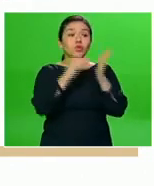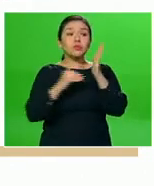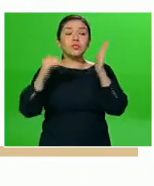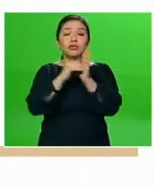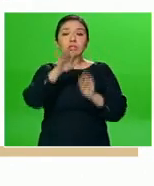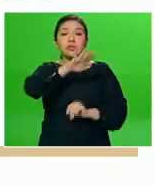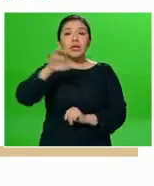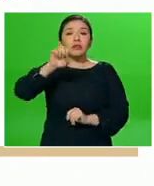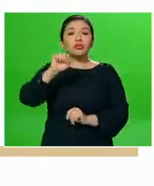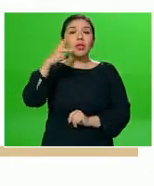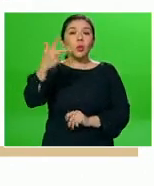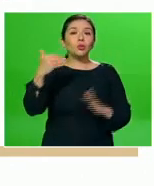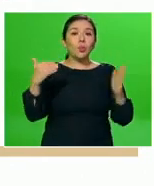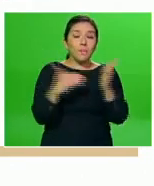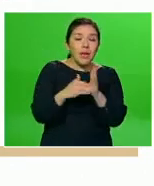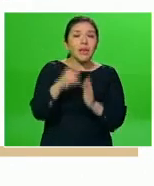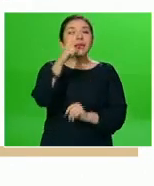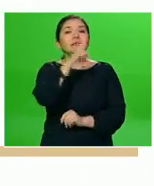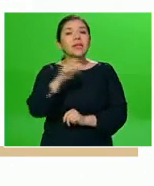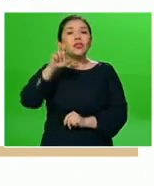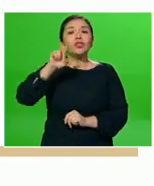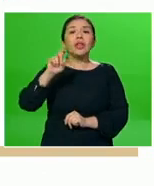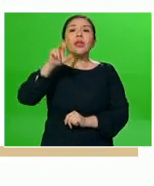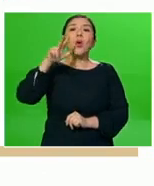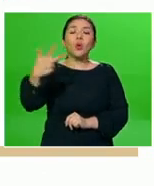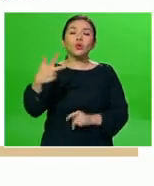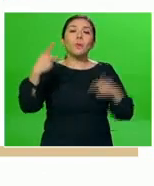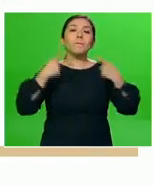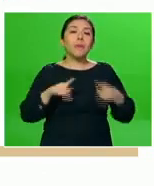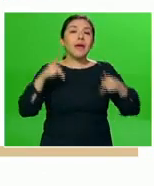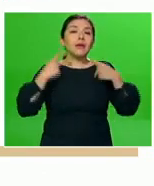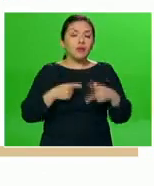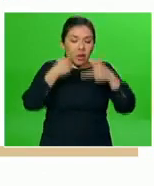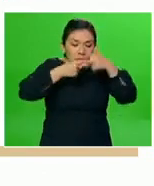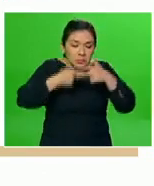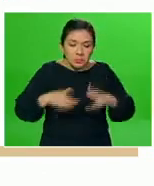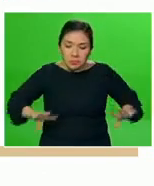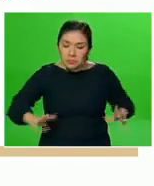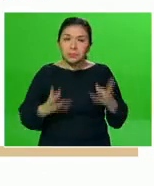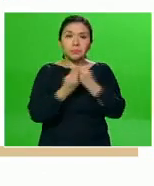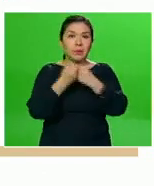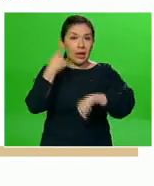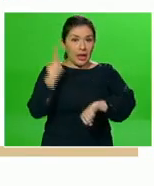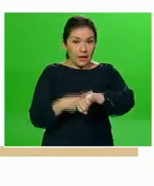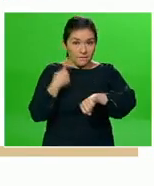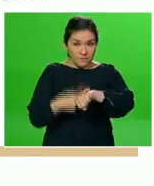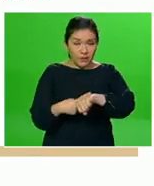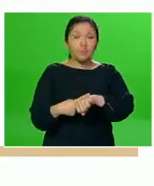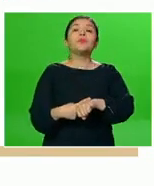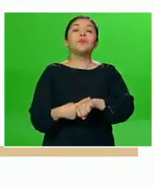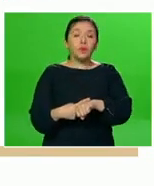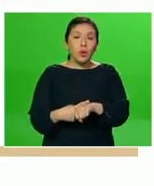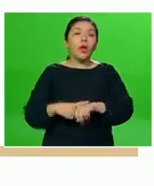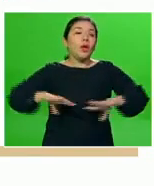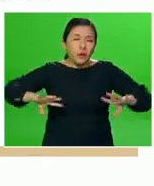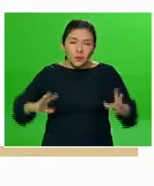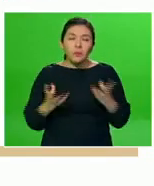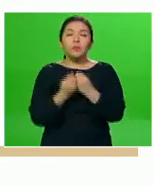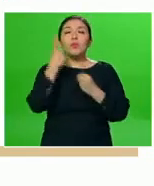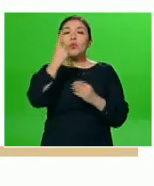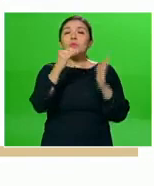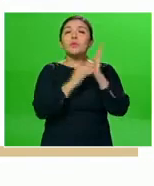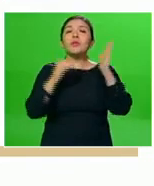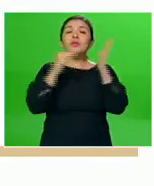568 mil 138 casos estimados un total de un millón 900